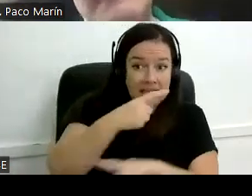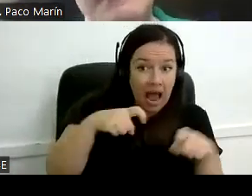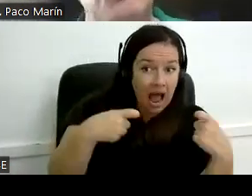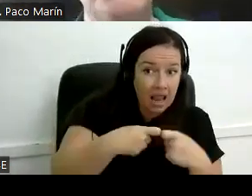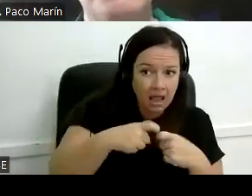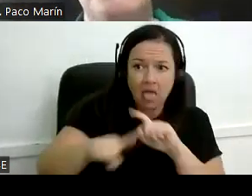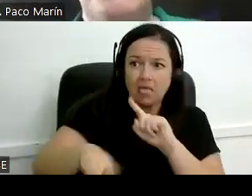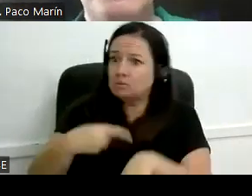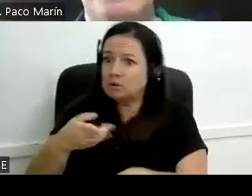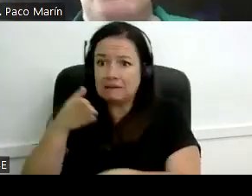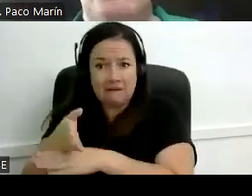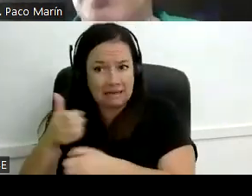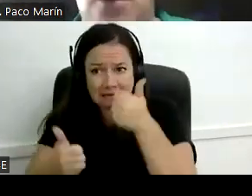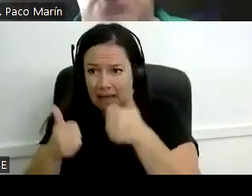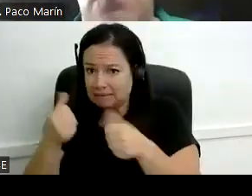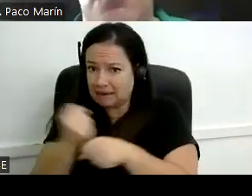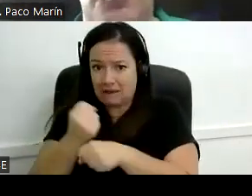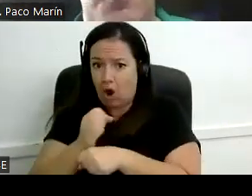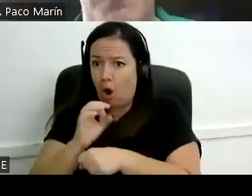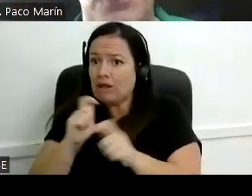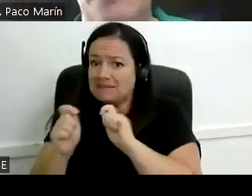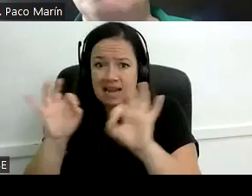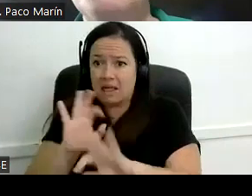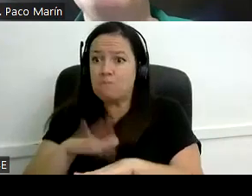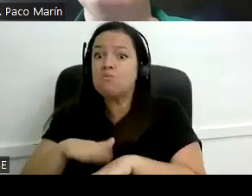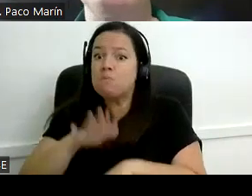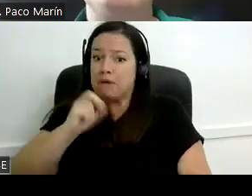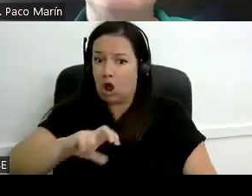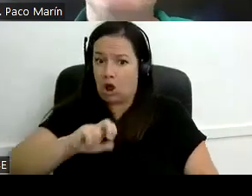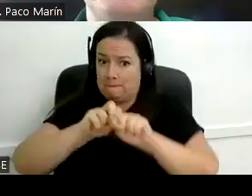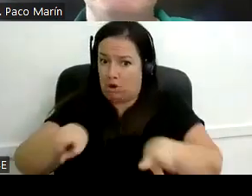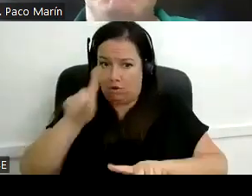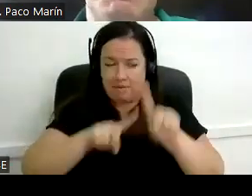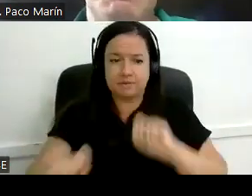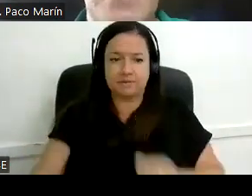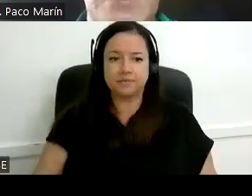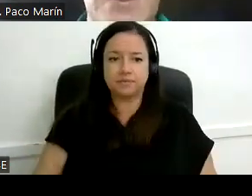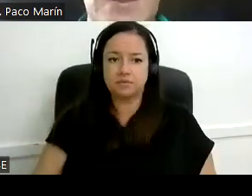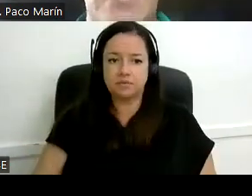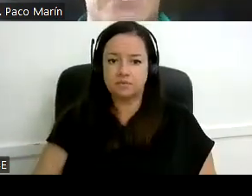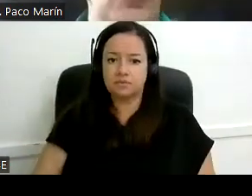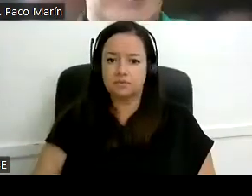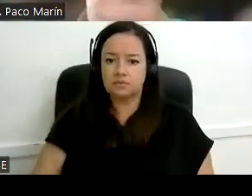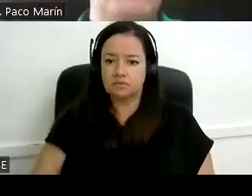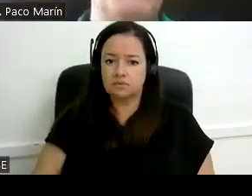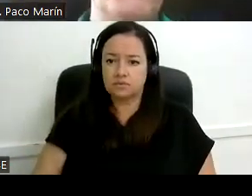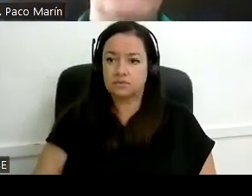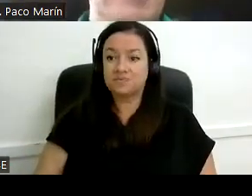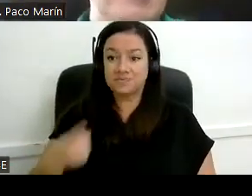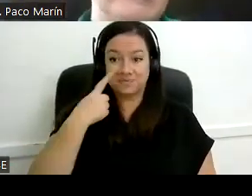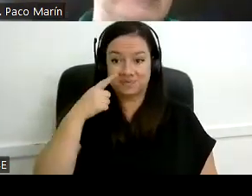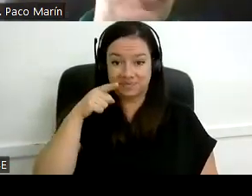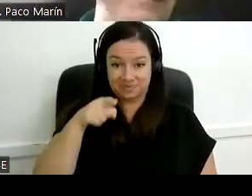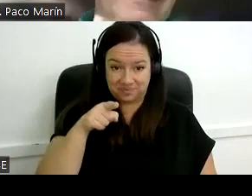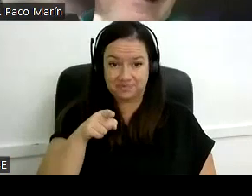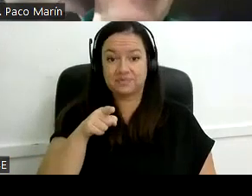coordinación que tendríamos sería muchísimo menor. Aquí os he puesto,